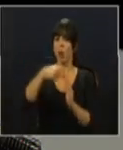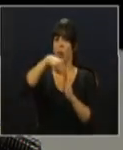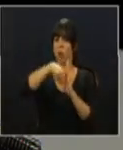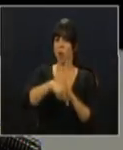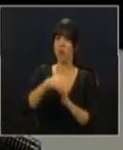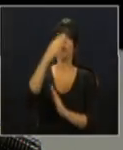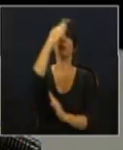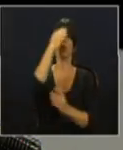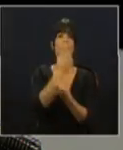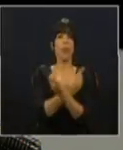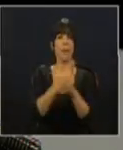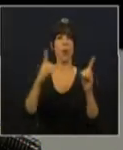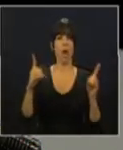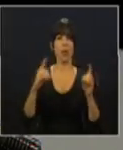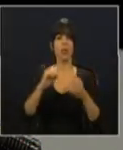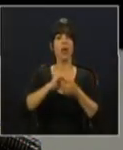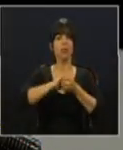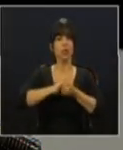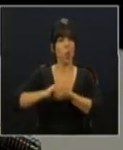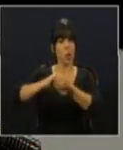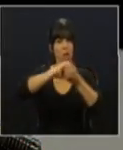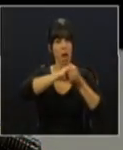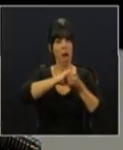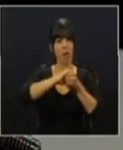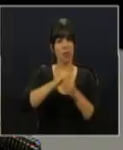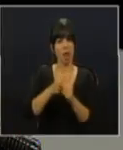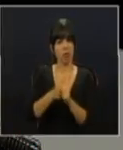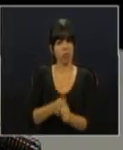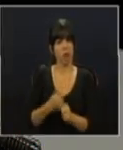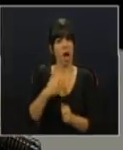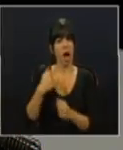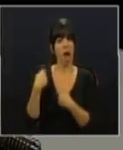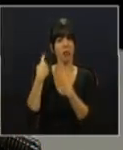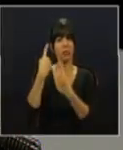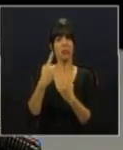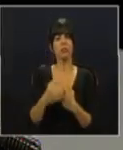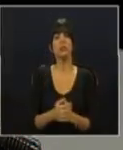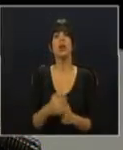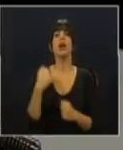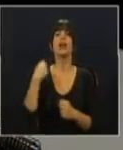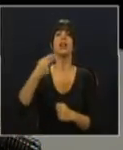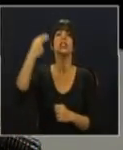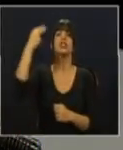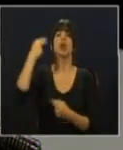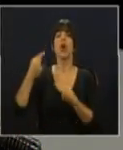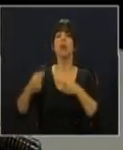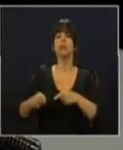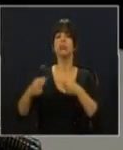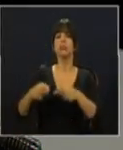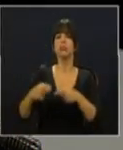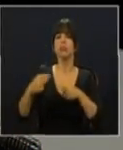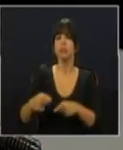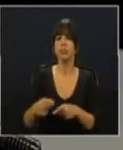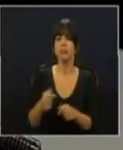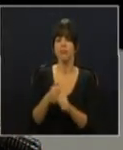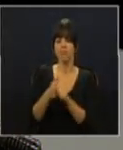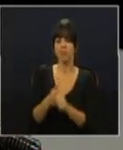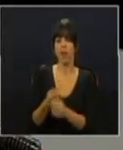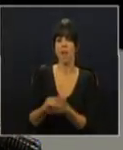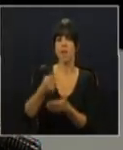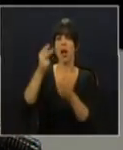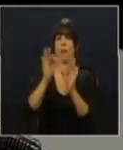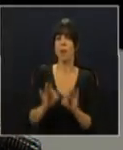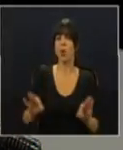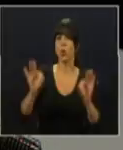convicciones democráticas y de solidaridad. Nos hemos enfrentado a los avatares de la historia asidos a valores